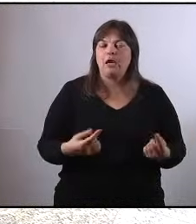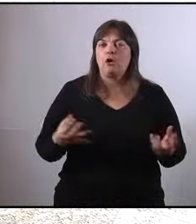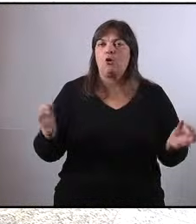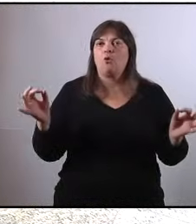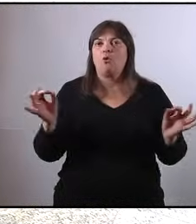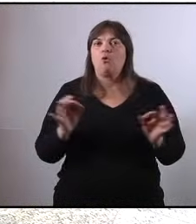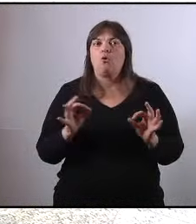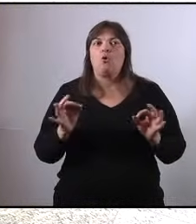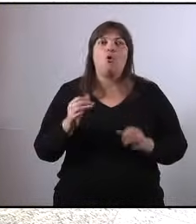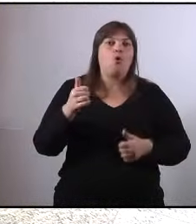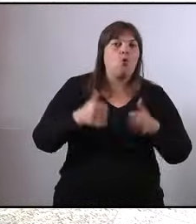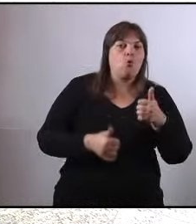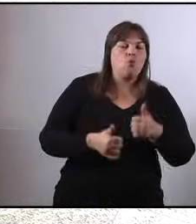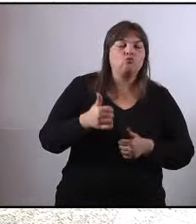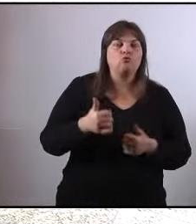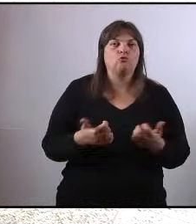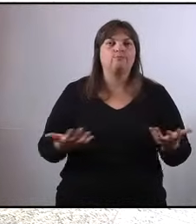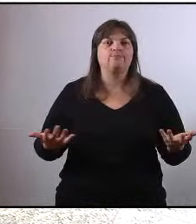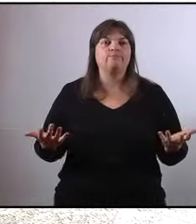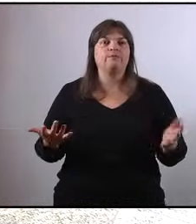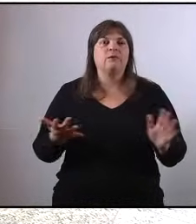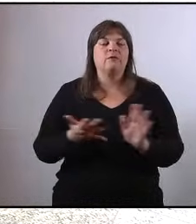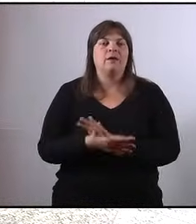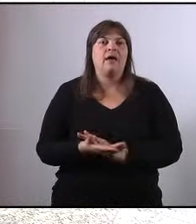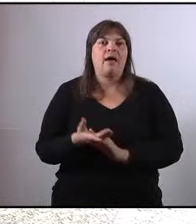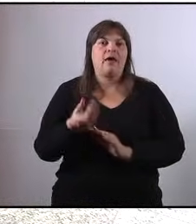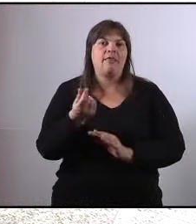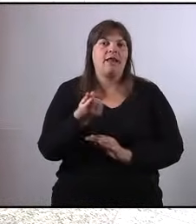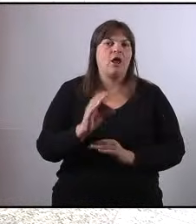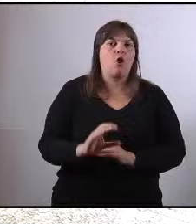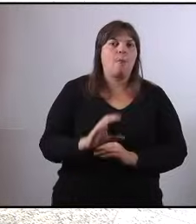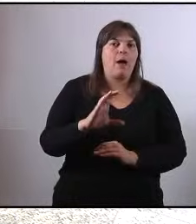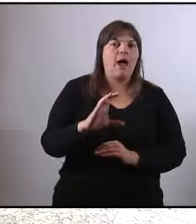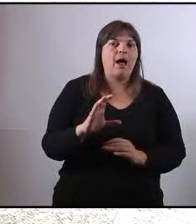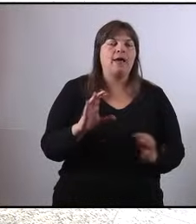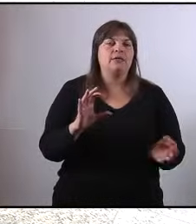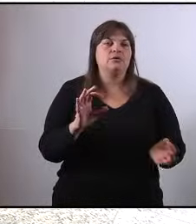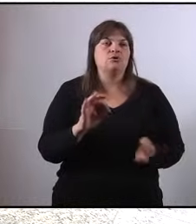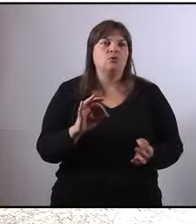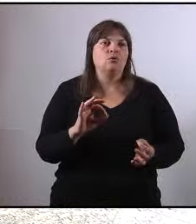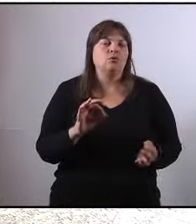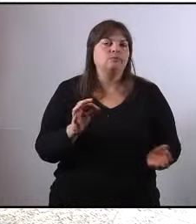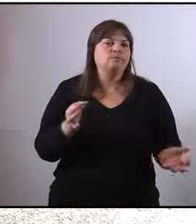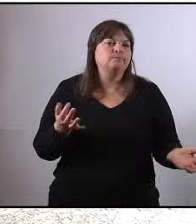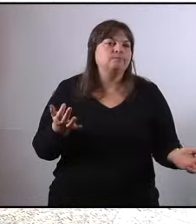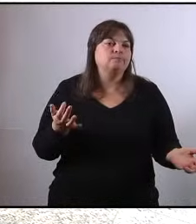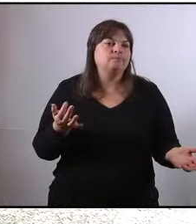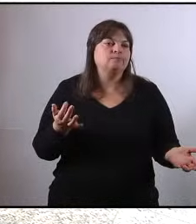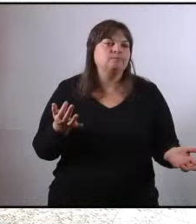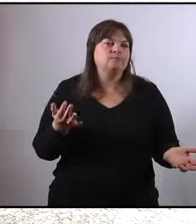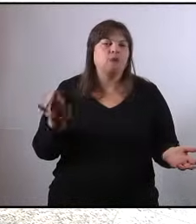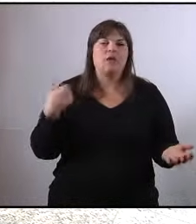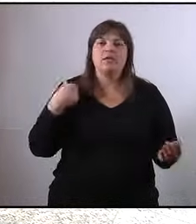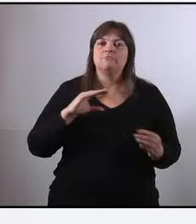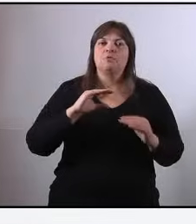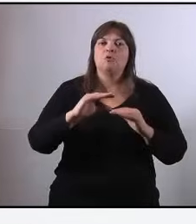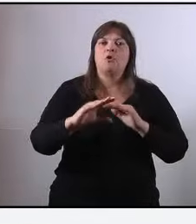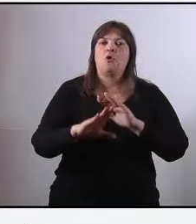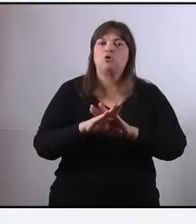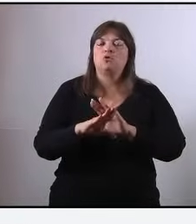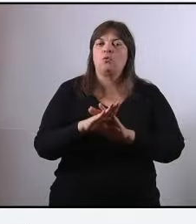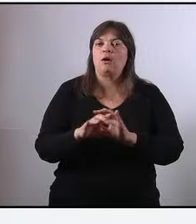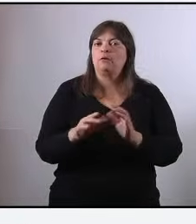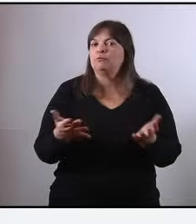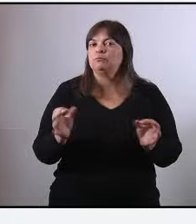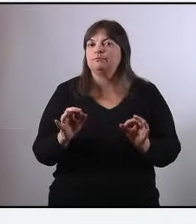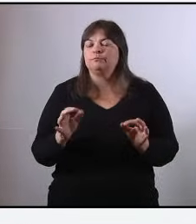este concurso amplía dinero, amplía campos o es un poco continuación de los anteriores. Hombre,